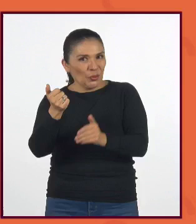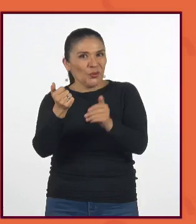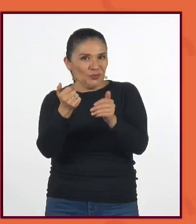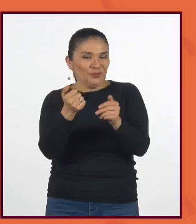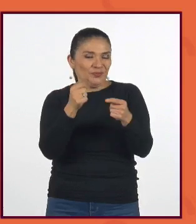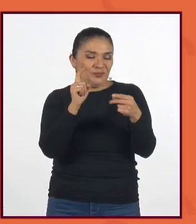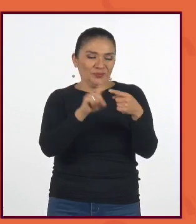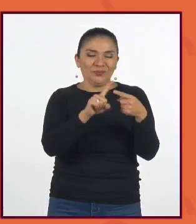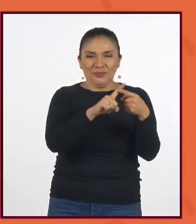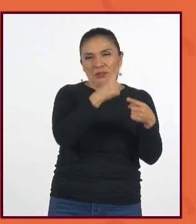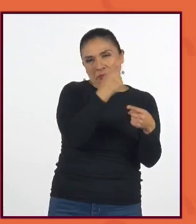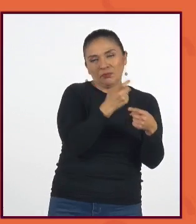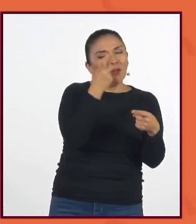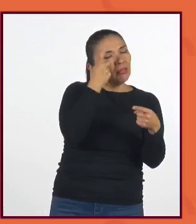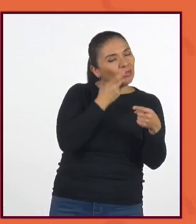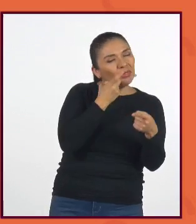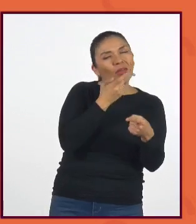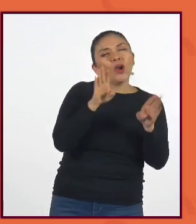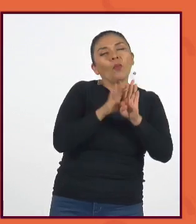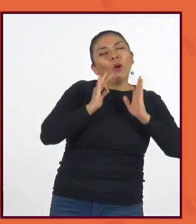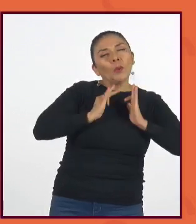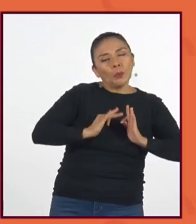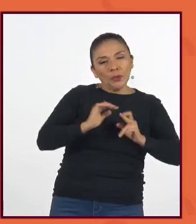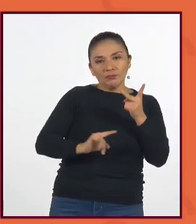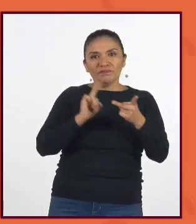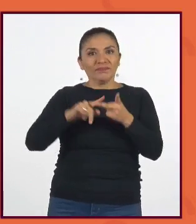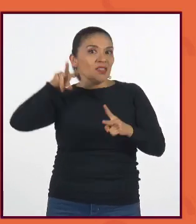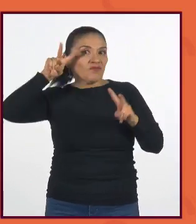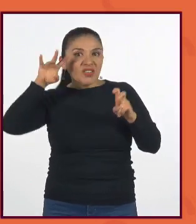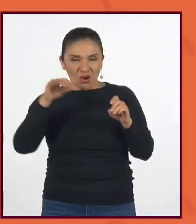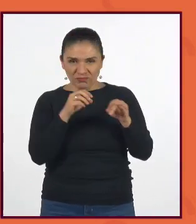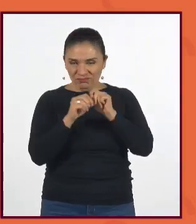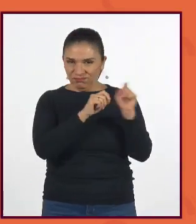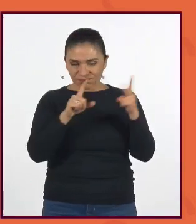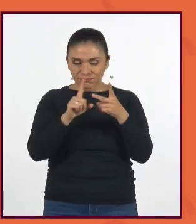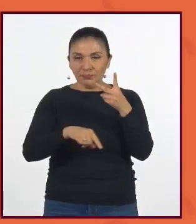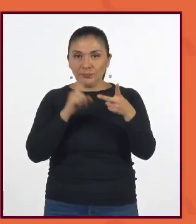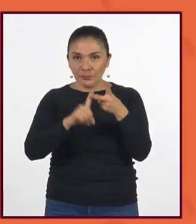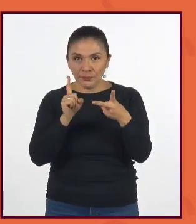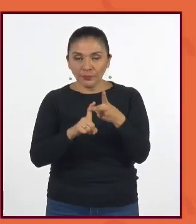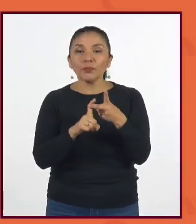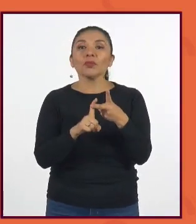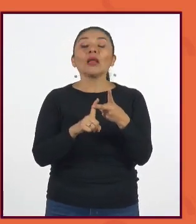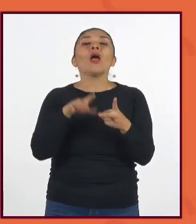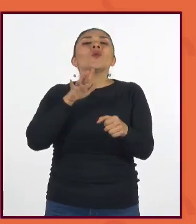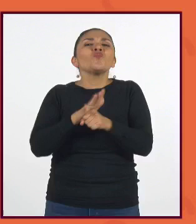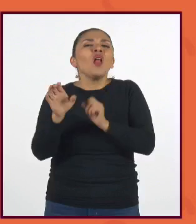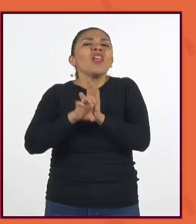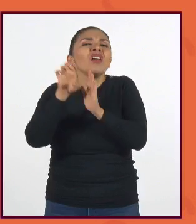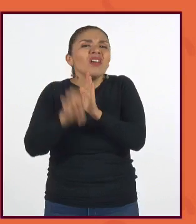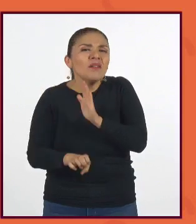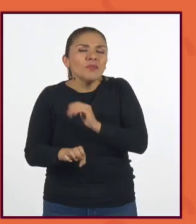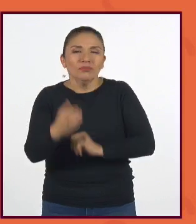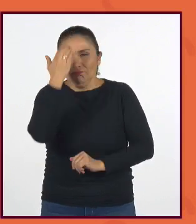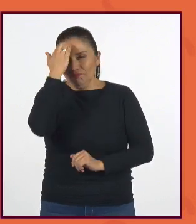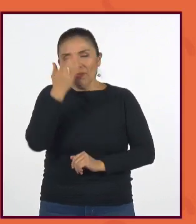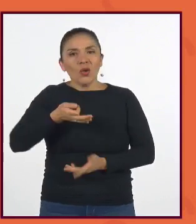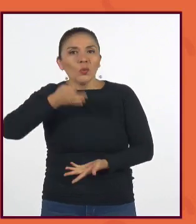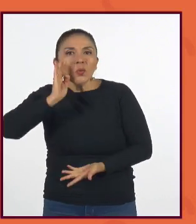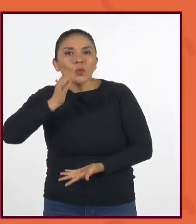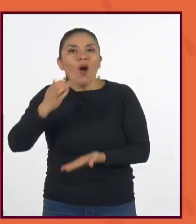efecto de estimular el sistema nervioso central. Y los ejemplos clásicos es la cafeína,